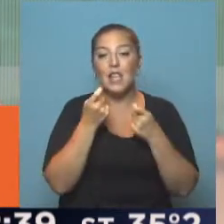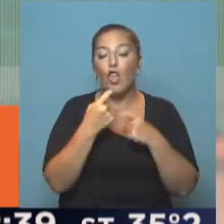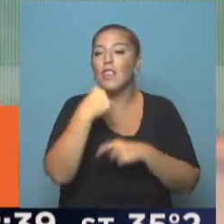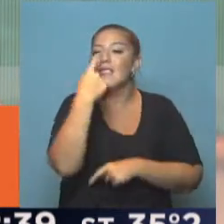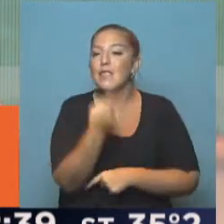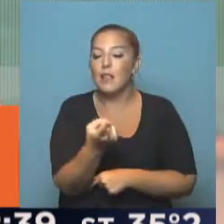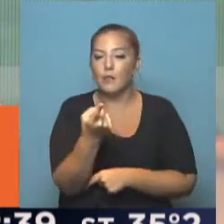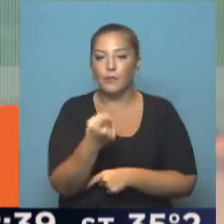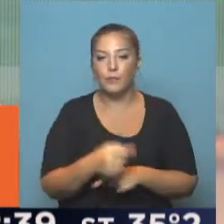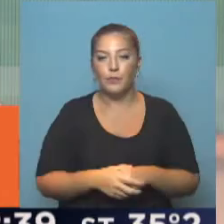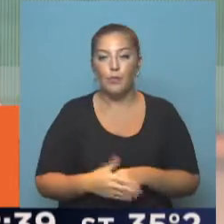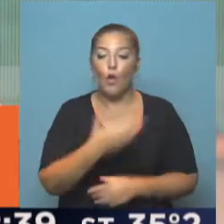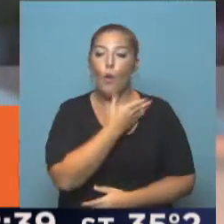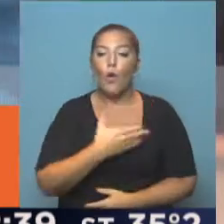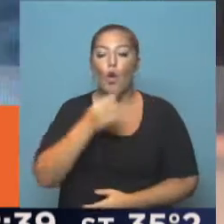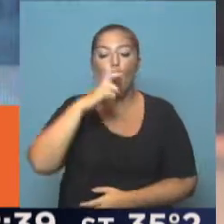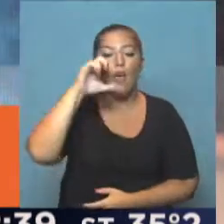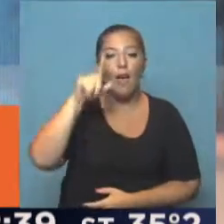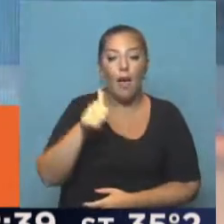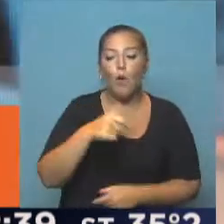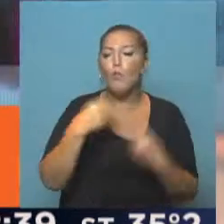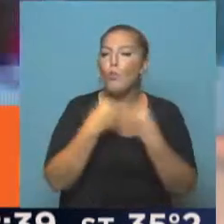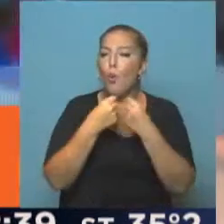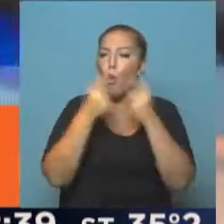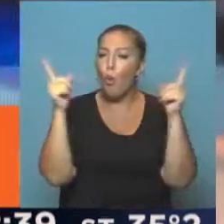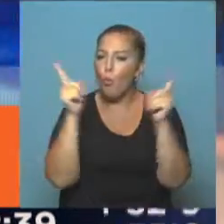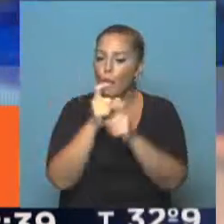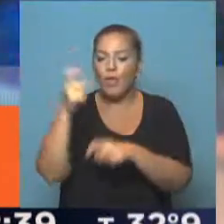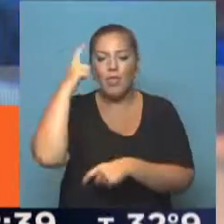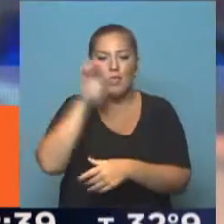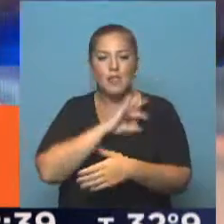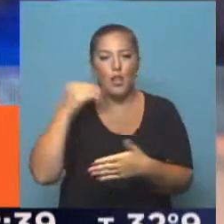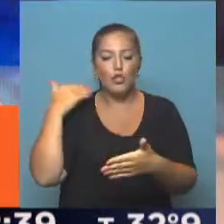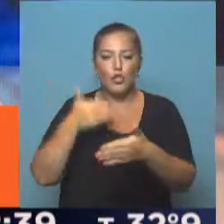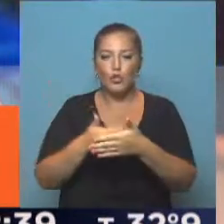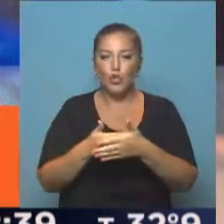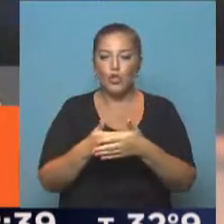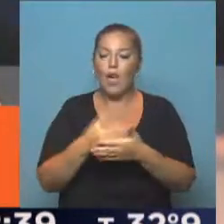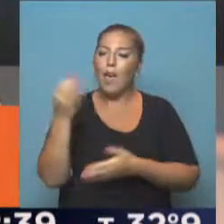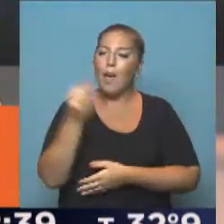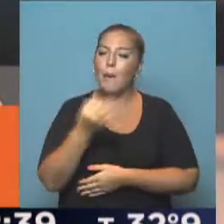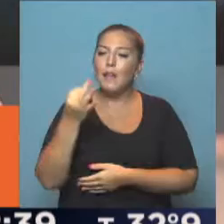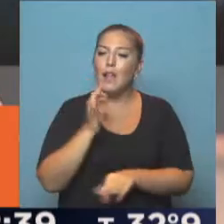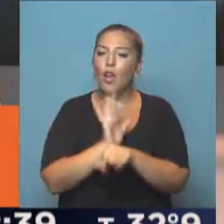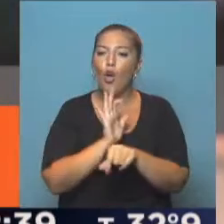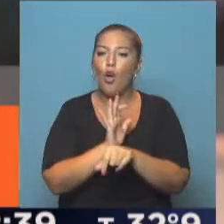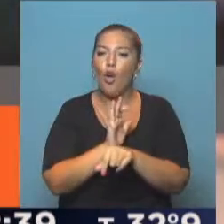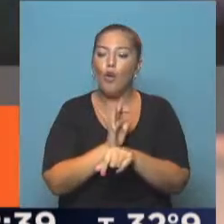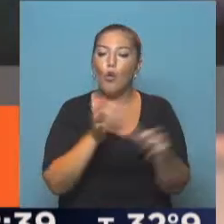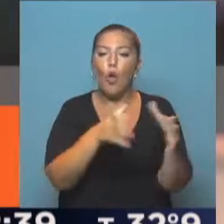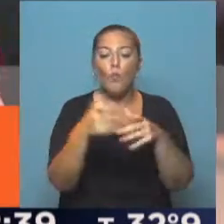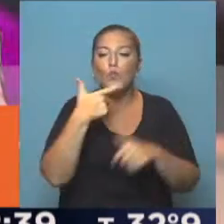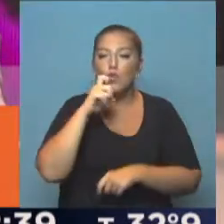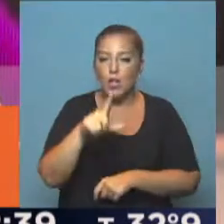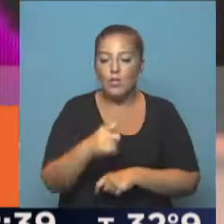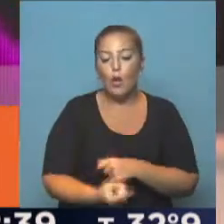subrayar es que el gobierno de Correa ha tenido muchos conflictos a lo largo de estos 10 años de gobierno, particularmente con los movimientos sociales.